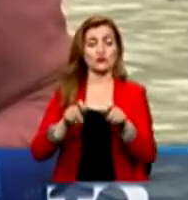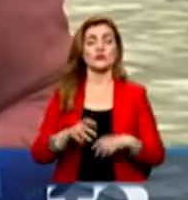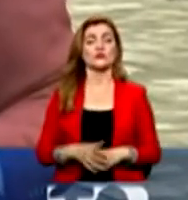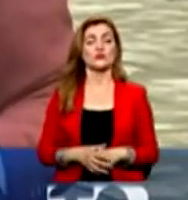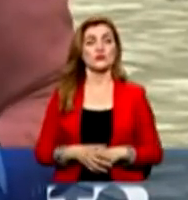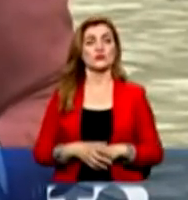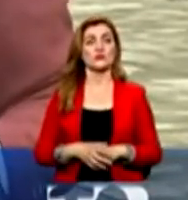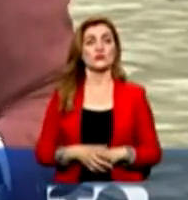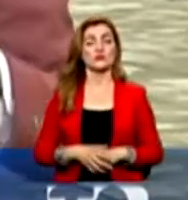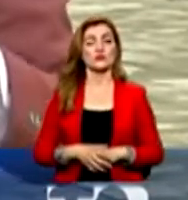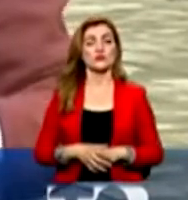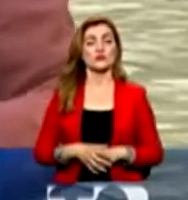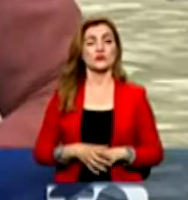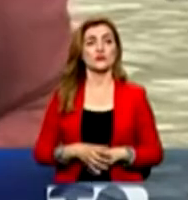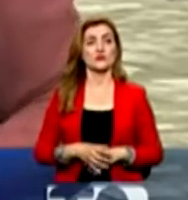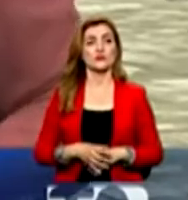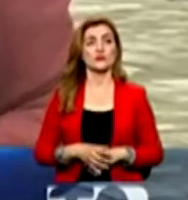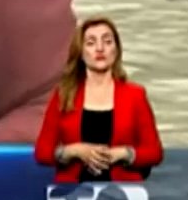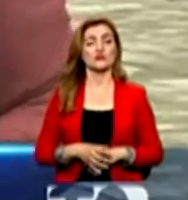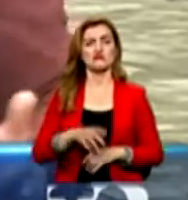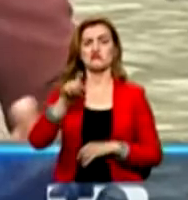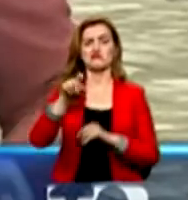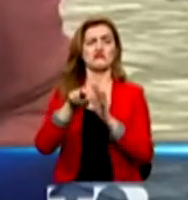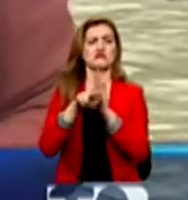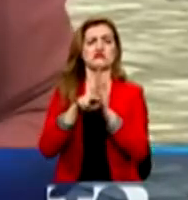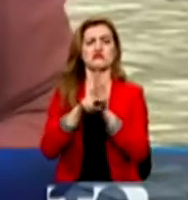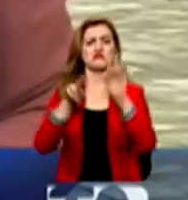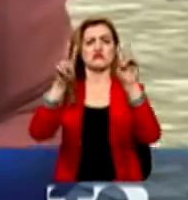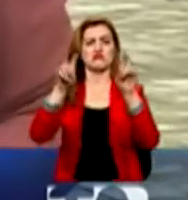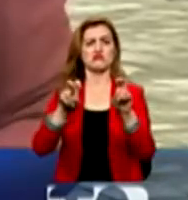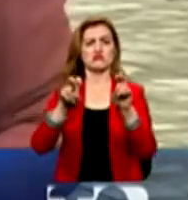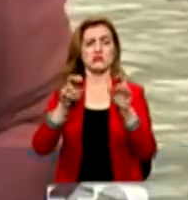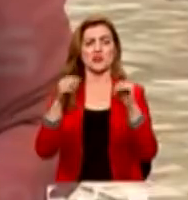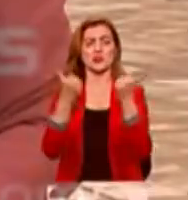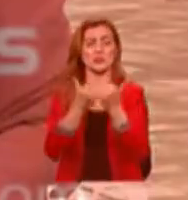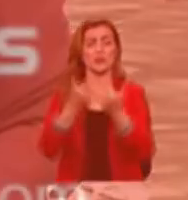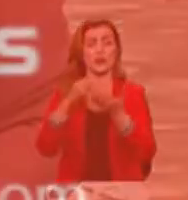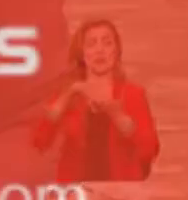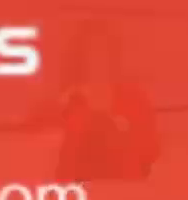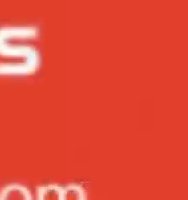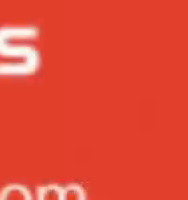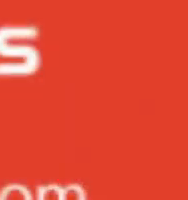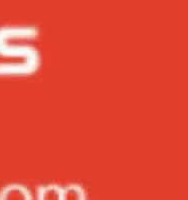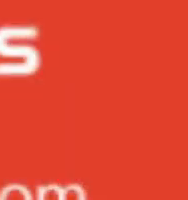vinculante y tampoco requiere la ratificación de la Asamblea Nacional.